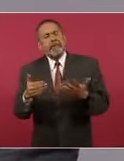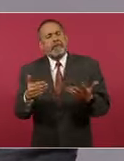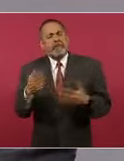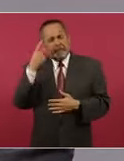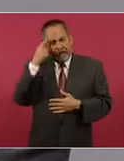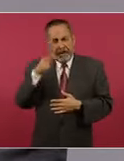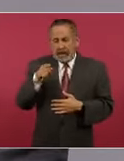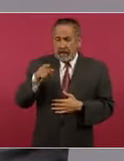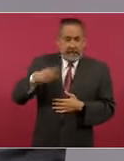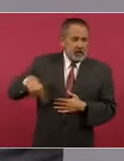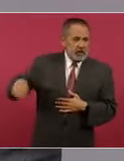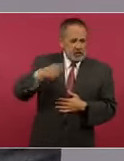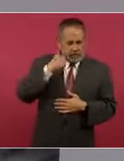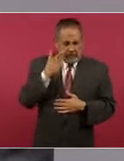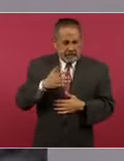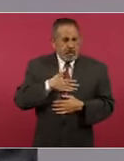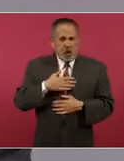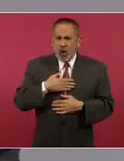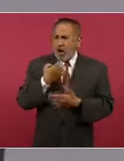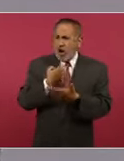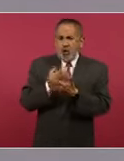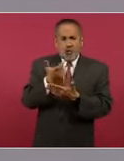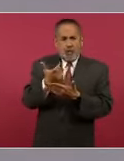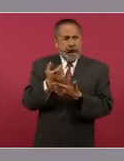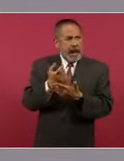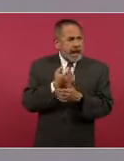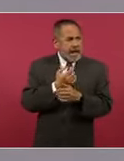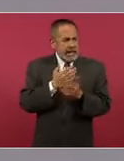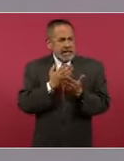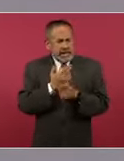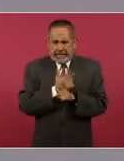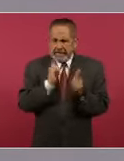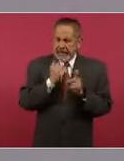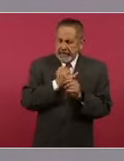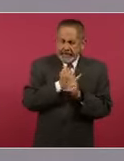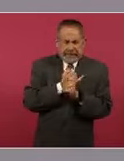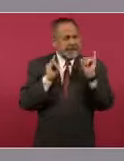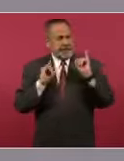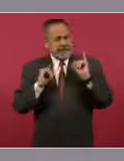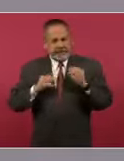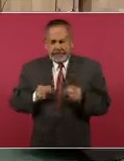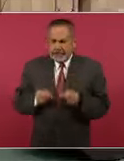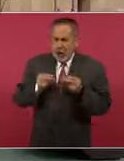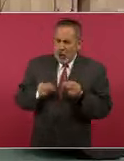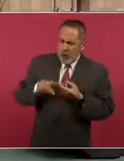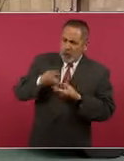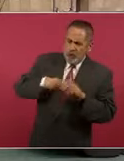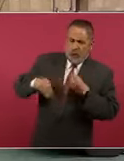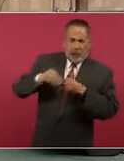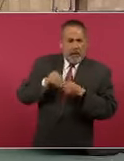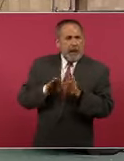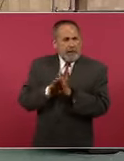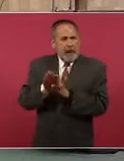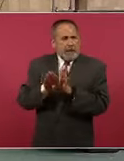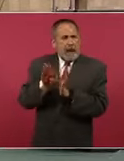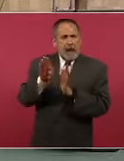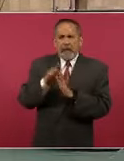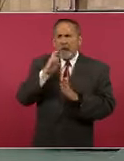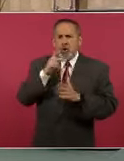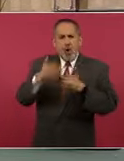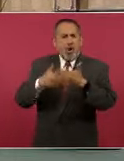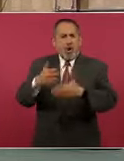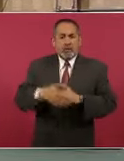valer la independencia económica de nuestro país. Y así fue que con